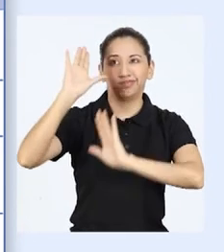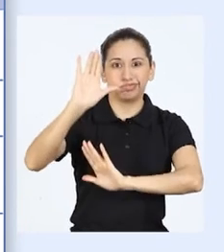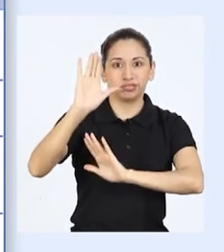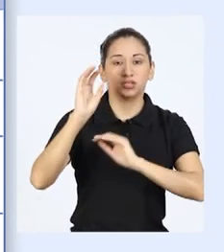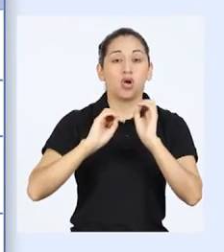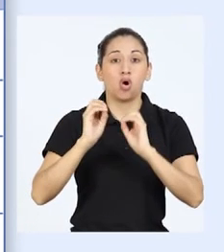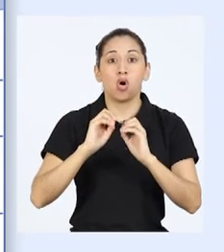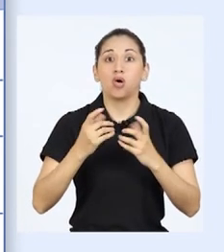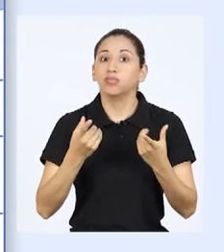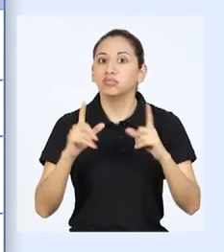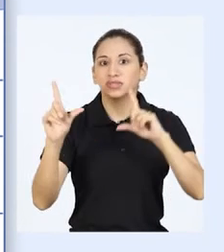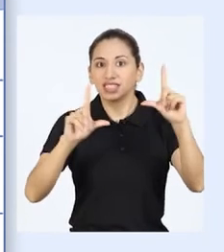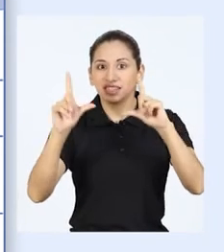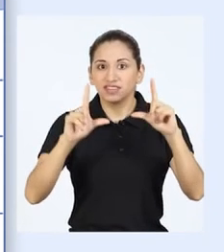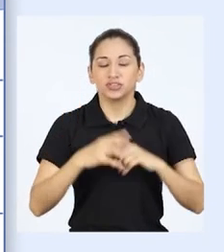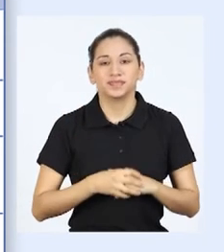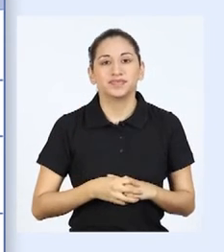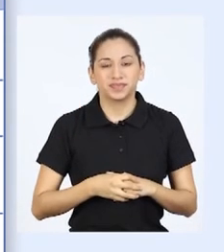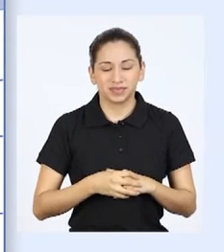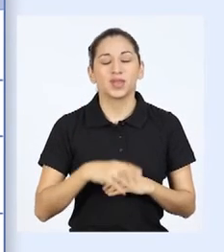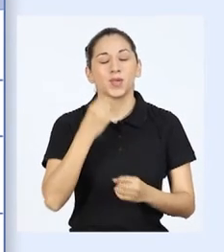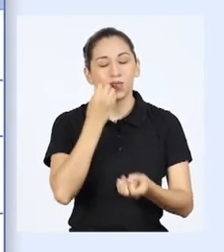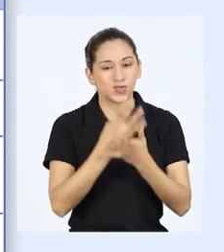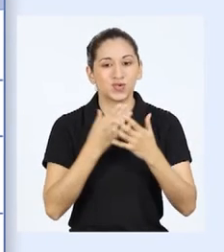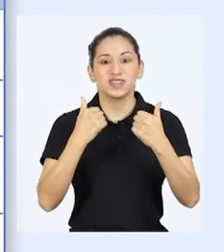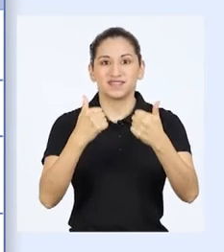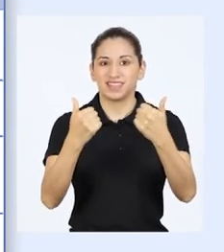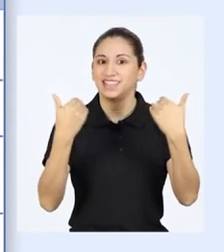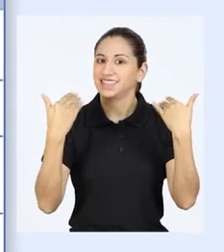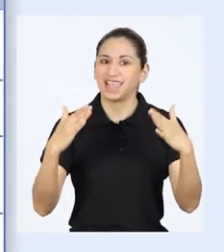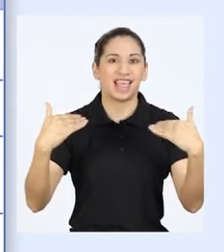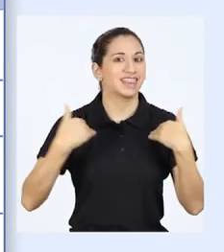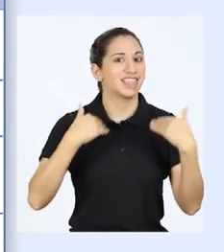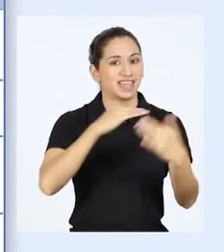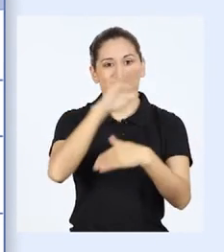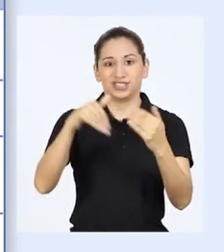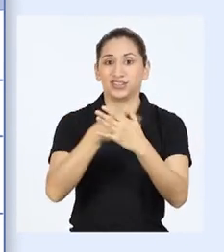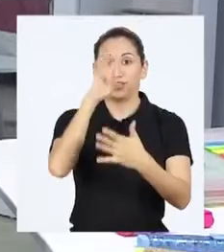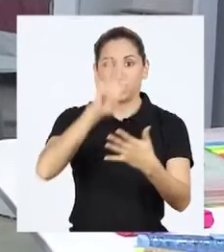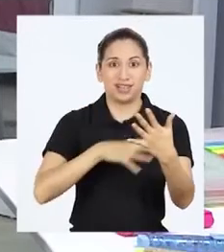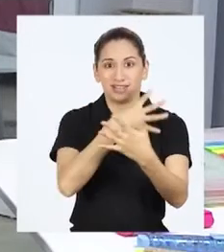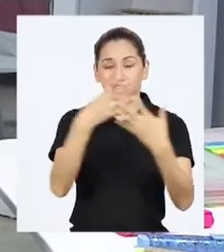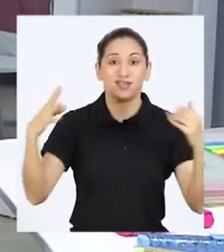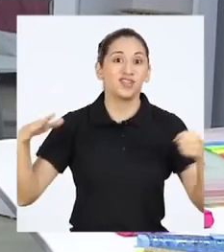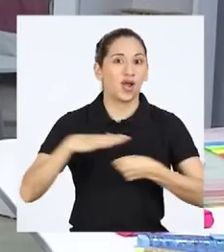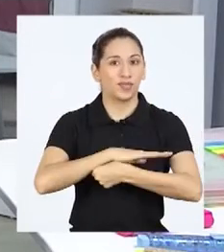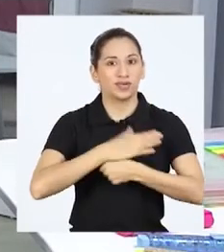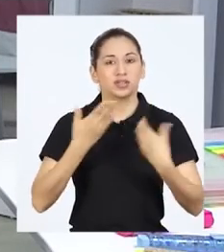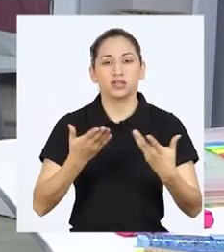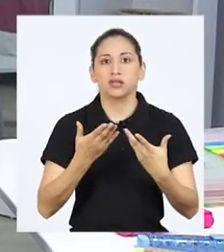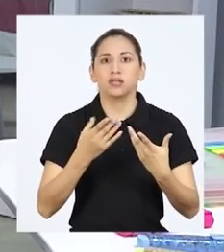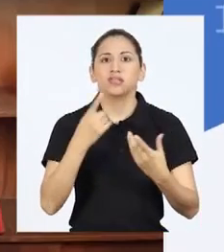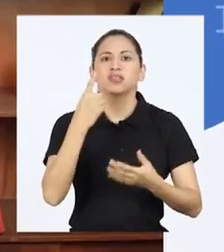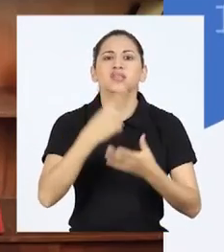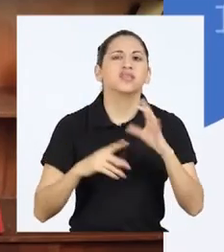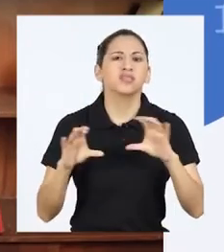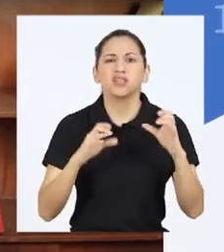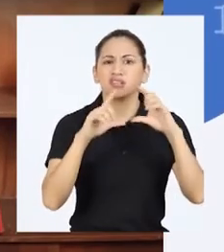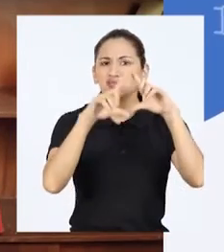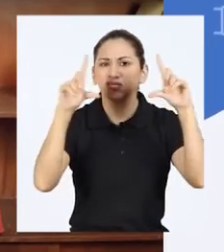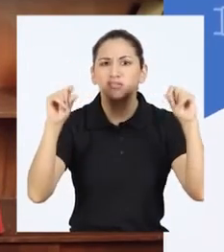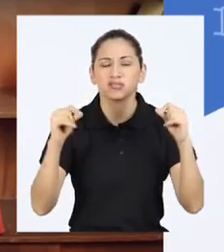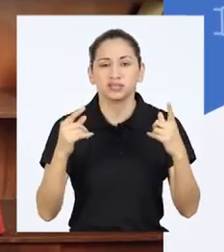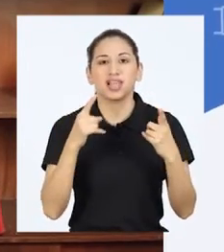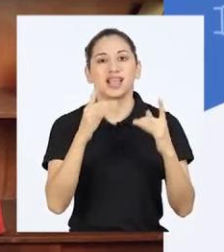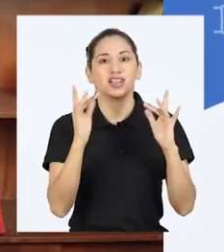de la localidad. ¡Muy bien! Ya tienes toda la tabla llena, Yamile. ¿Y qué se hace con ella? Se trata